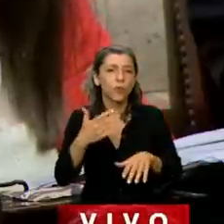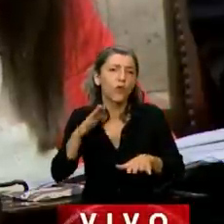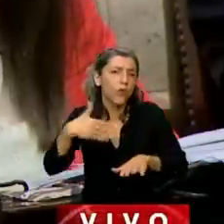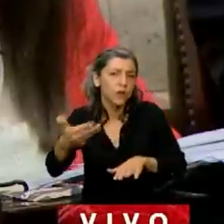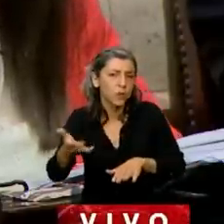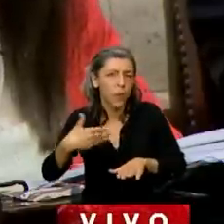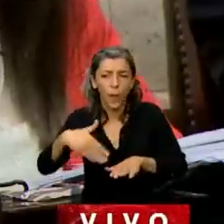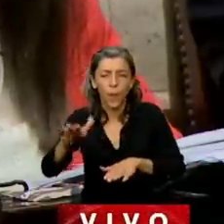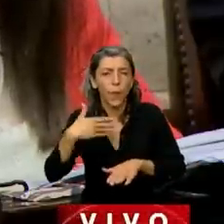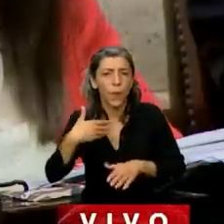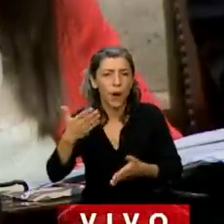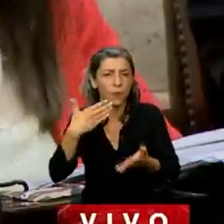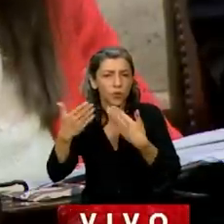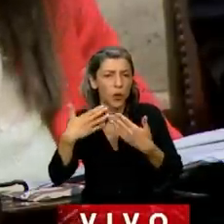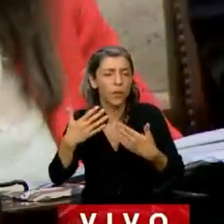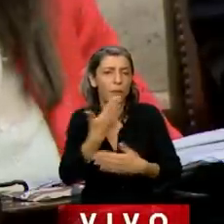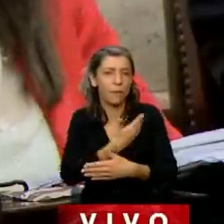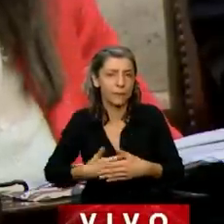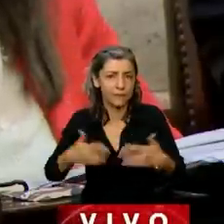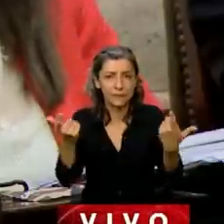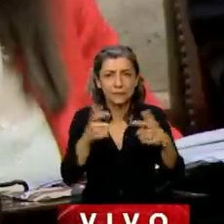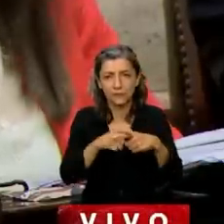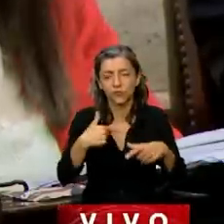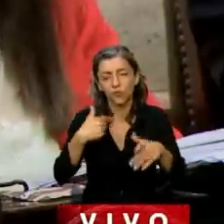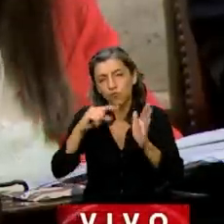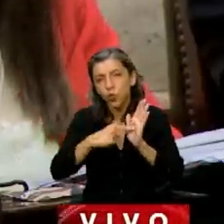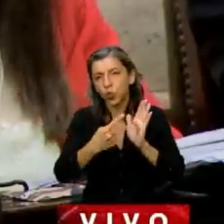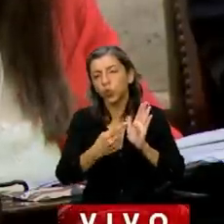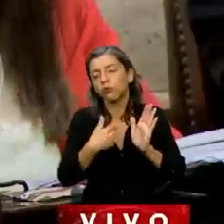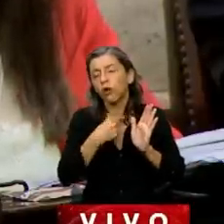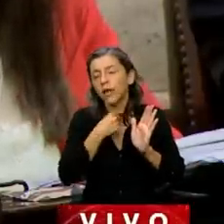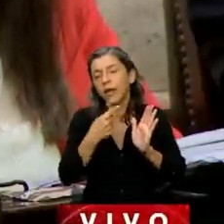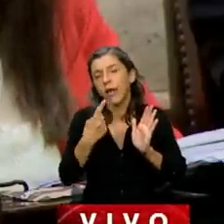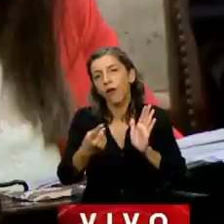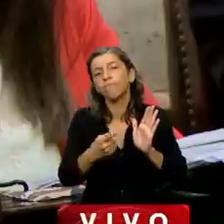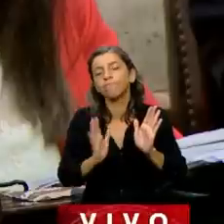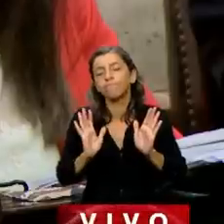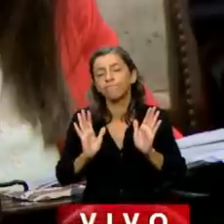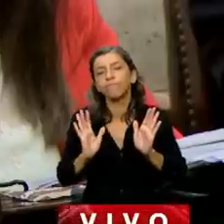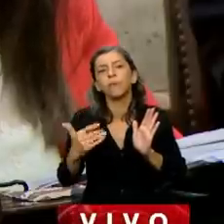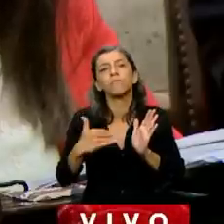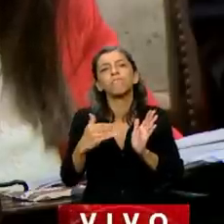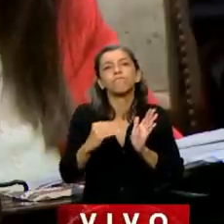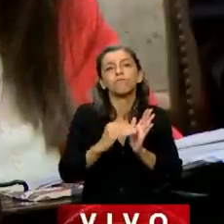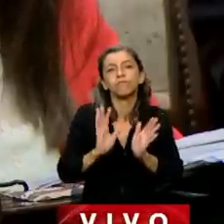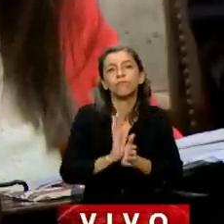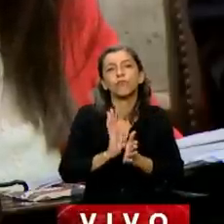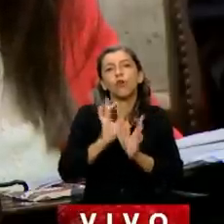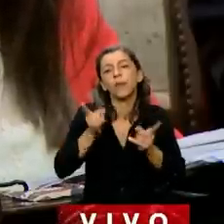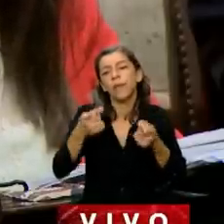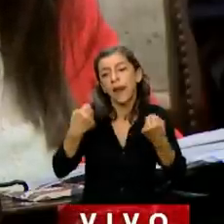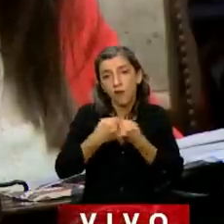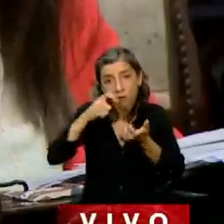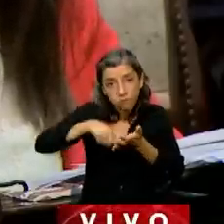hablar con el Presidente de la Comisión para ver cómo la instrumentamos, de que haya una suerte de monitoreo de estos